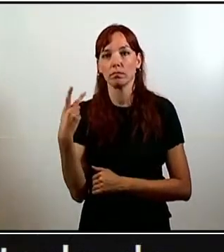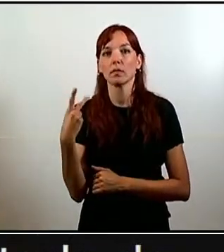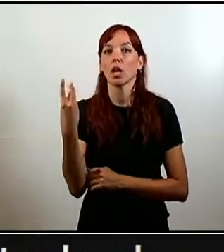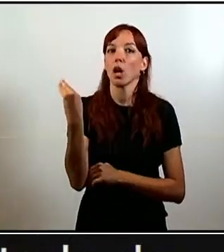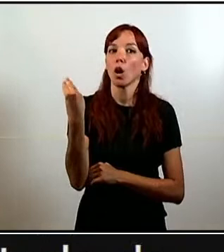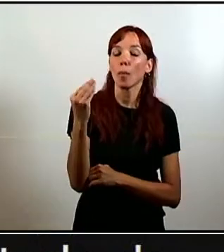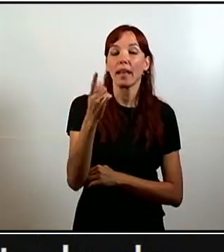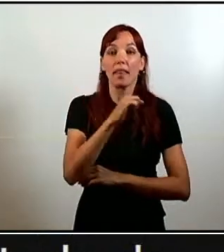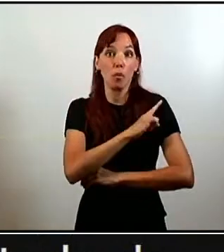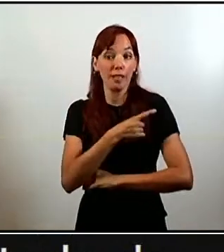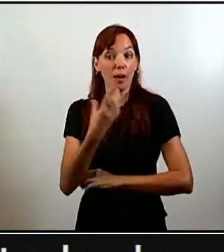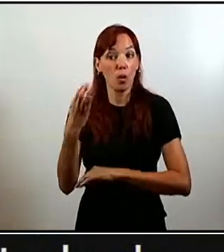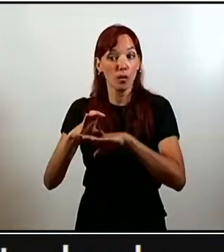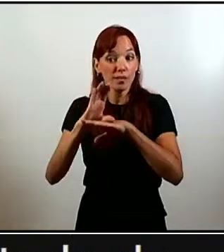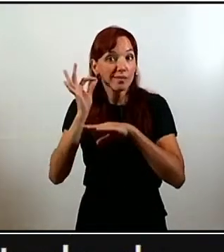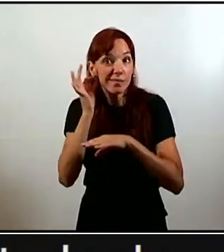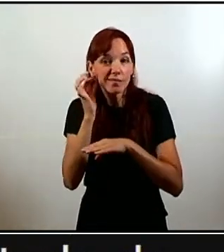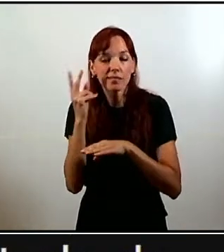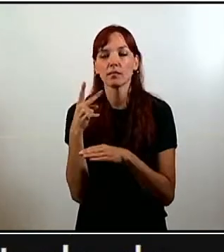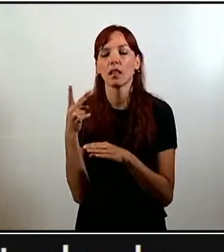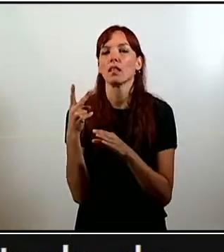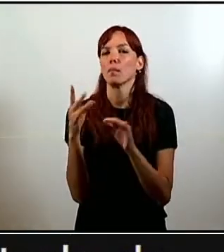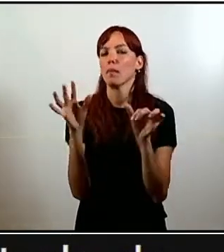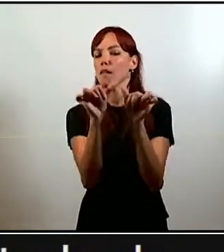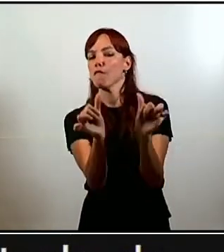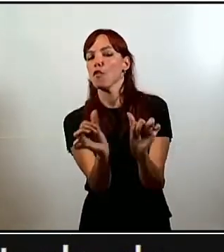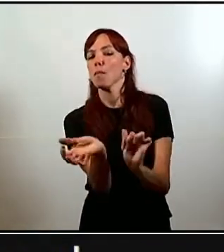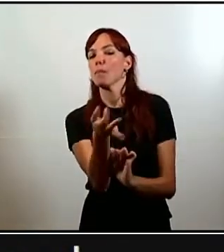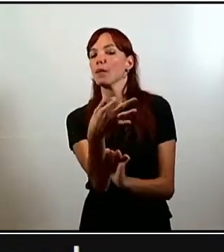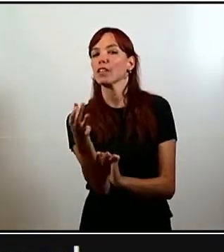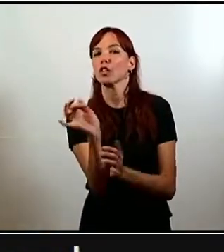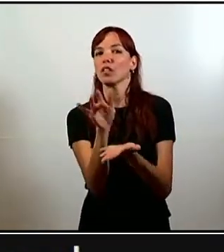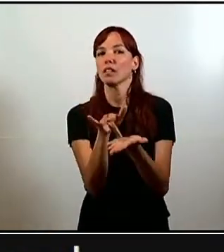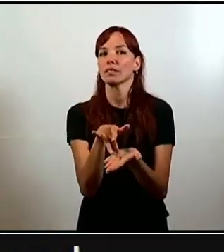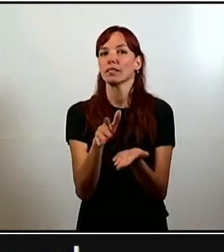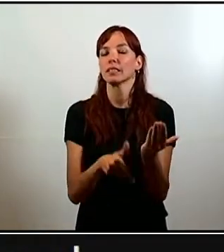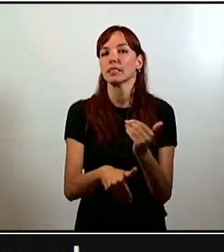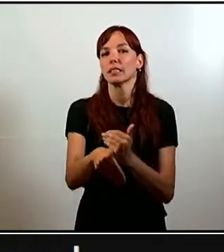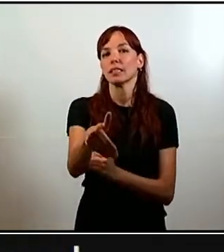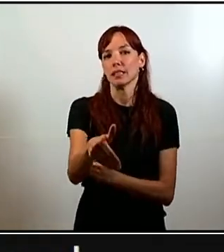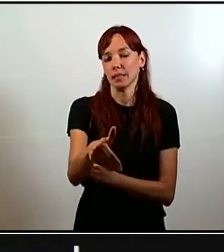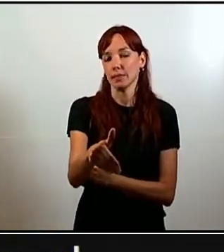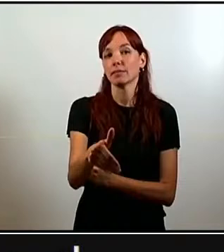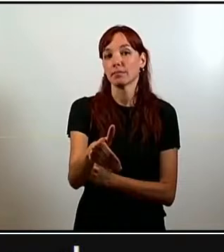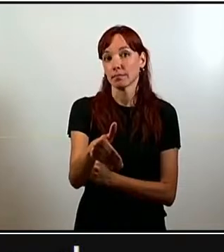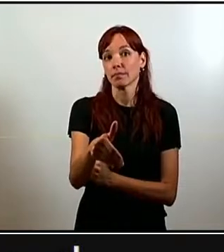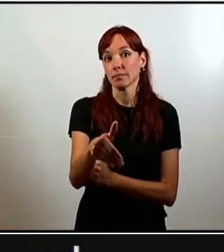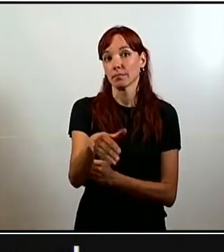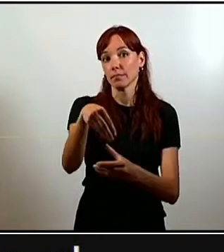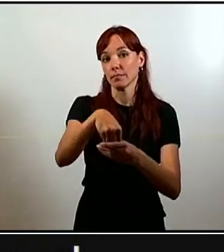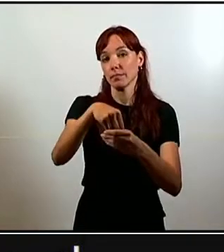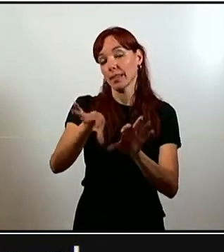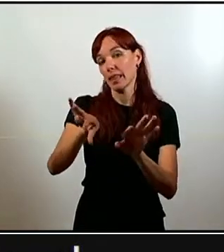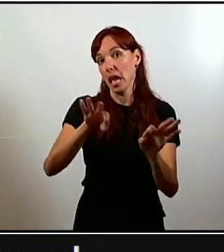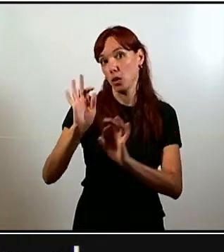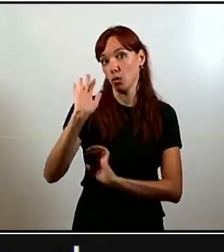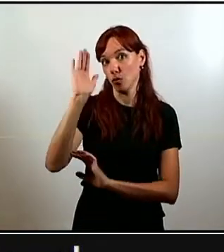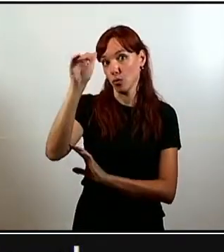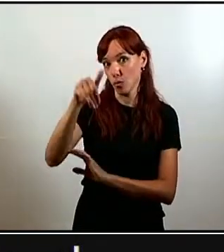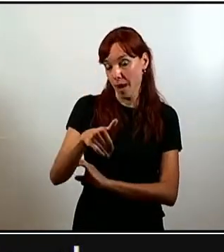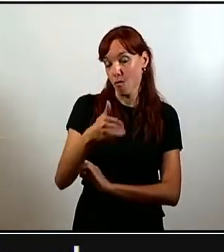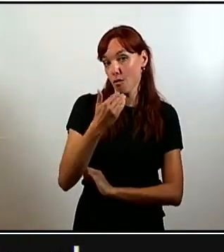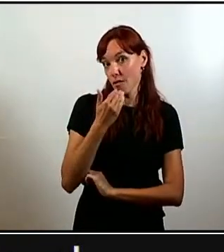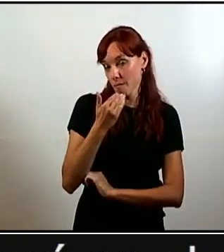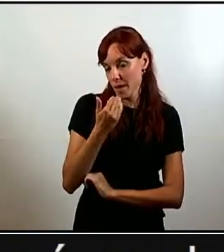y Deporte, en el formato perfecto de este acto, pero se celebrará en el Teatro Romano de